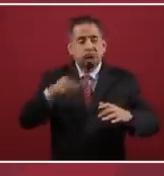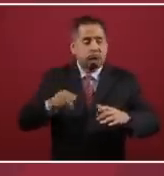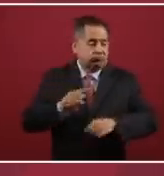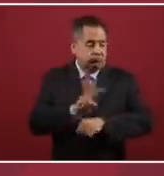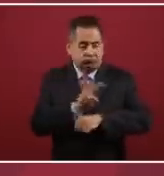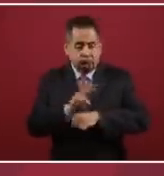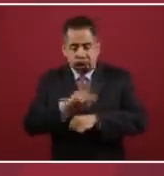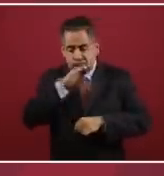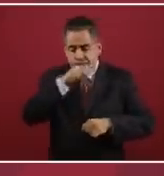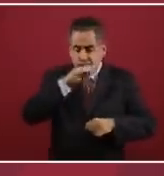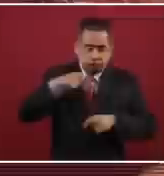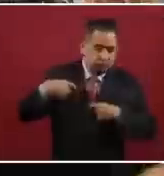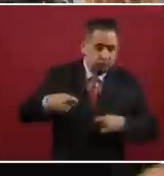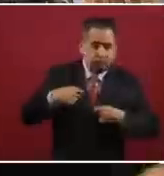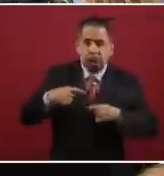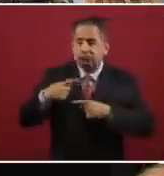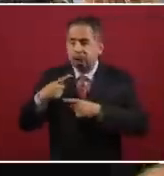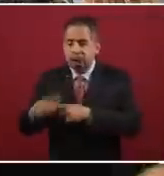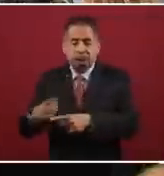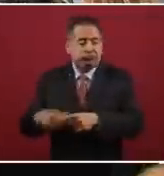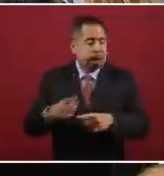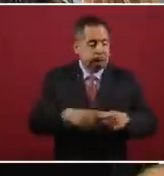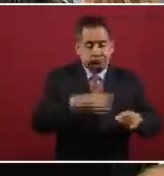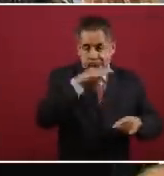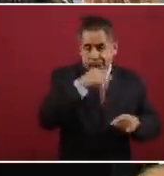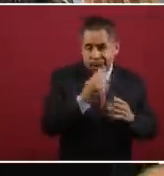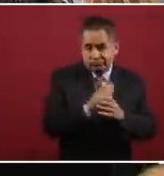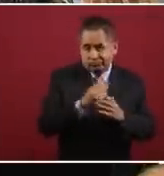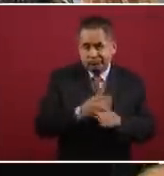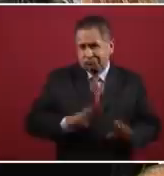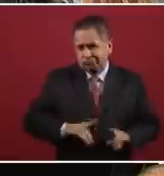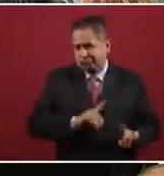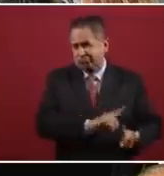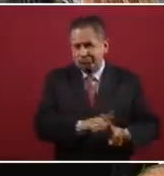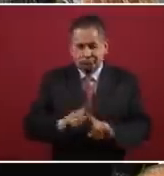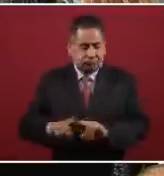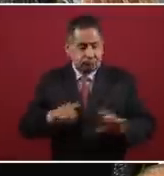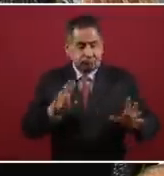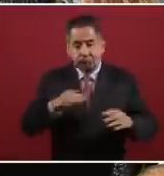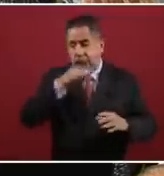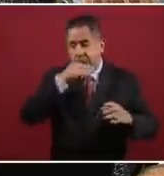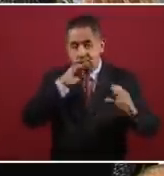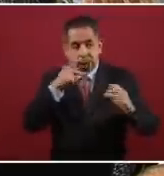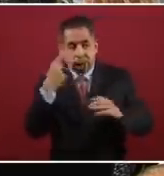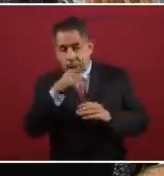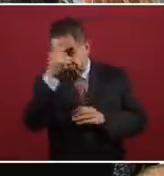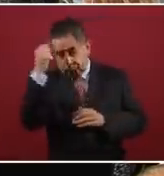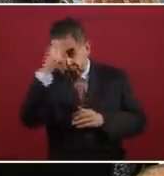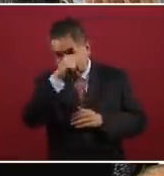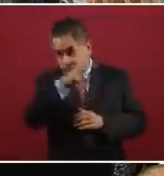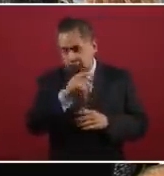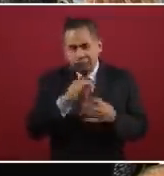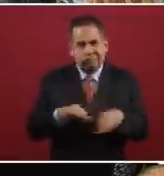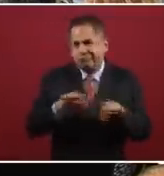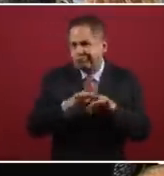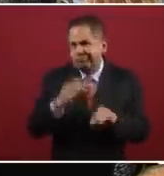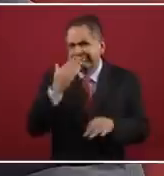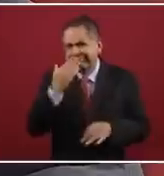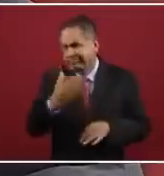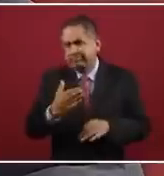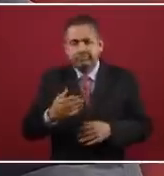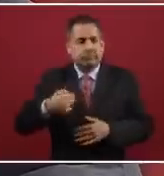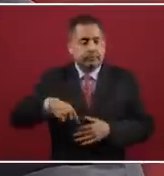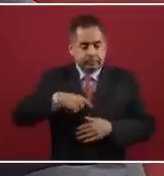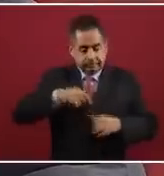custodios de toda la diversidad genética de nuestro maíz, particularmente este maíz de los tarahumaras, que es muy importante. Nosotros